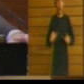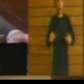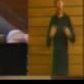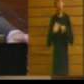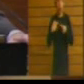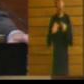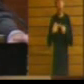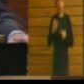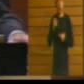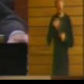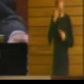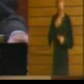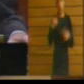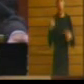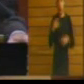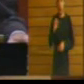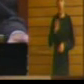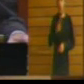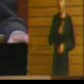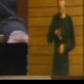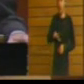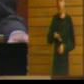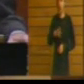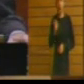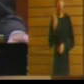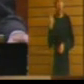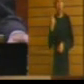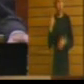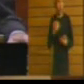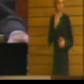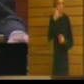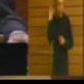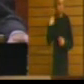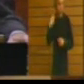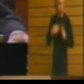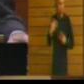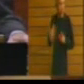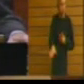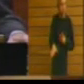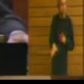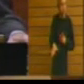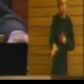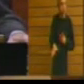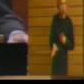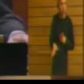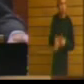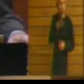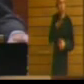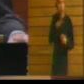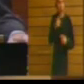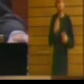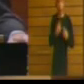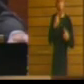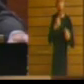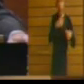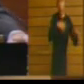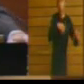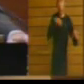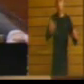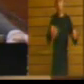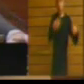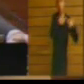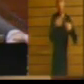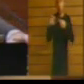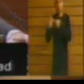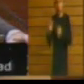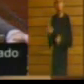los públicos de 25 alumnos. ¿Qué pasa? ¿Que el año anterior lo hicieron mal? Y por eso se dieron algunos casos en 2 centros concertados